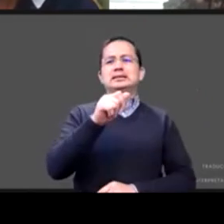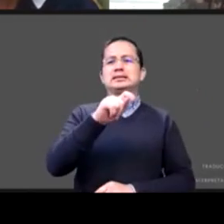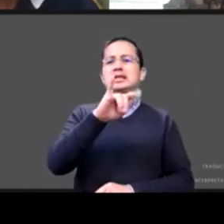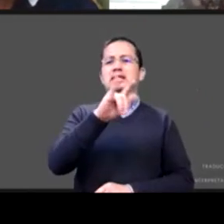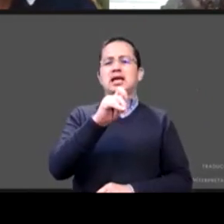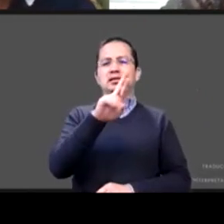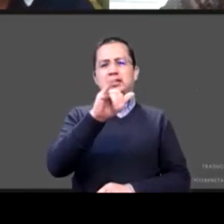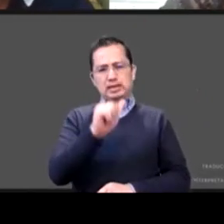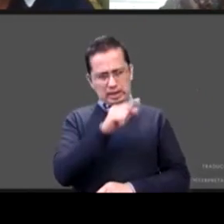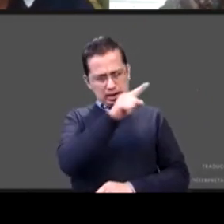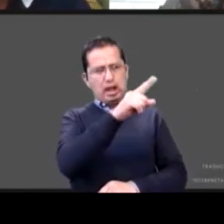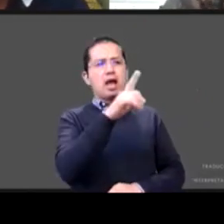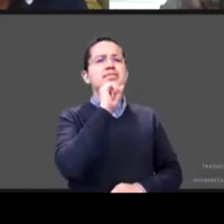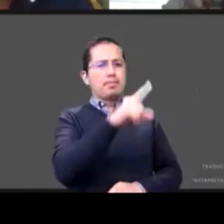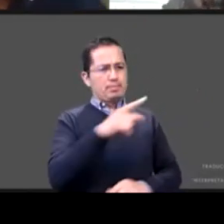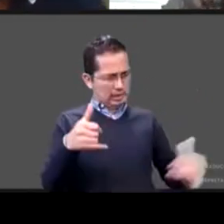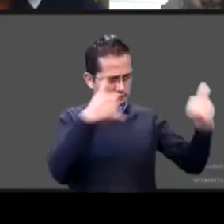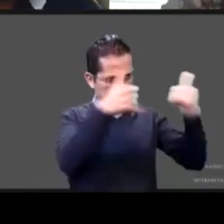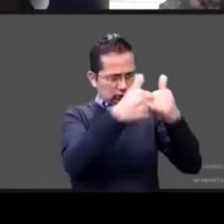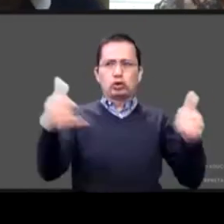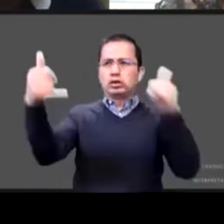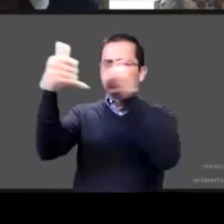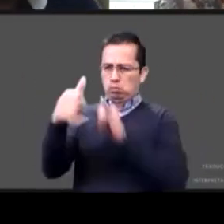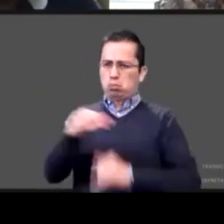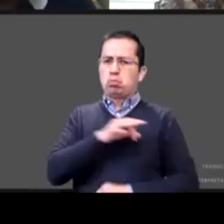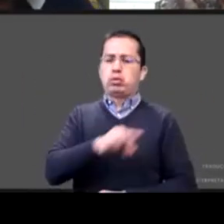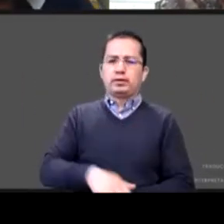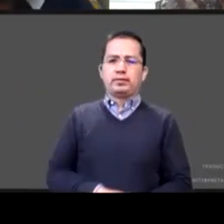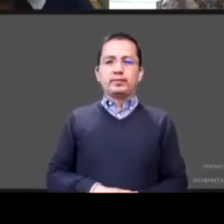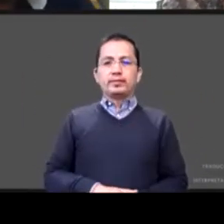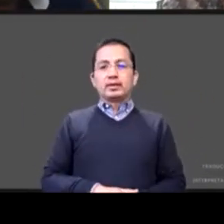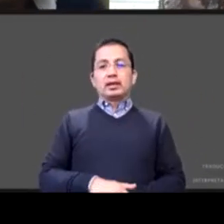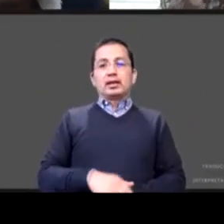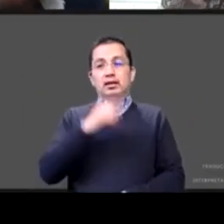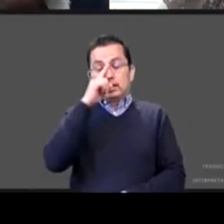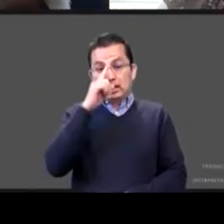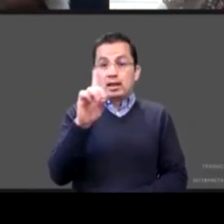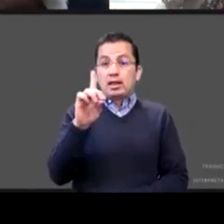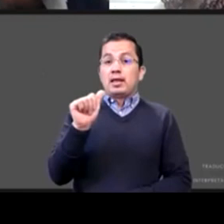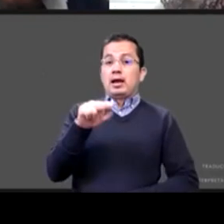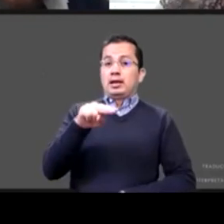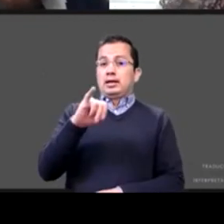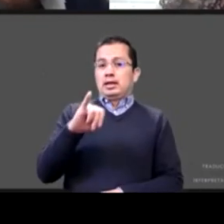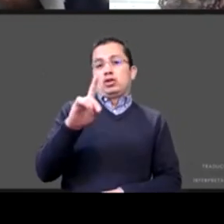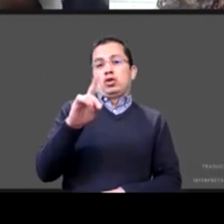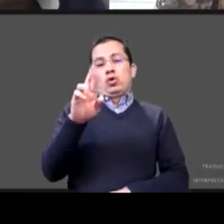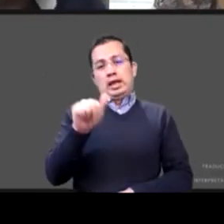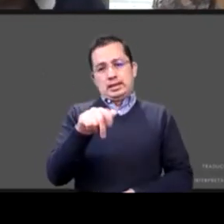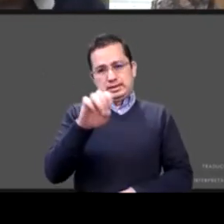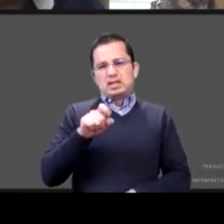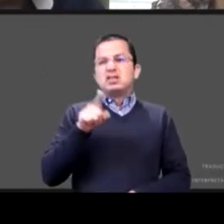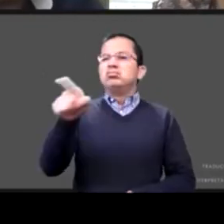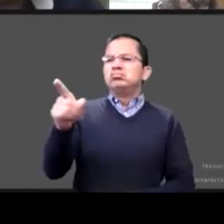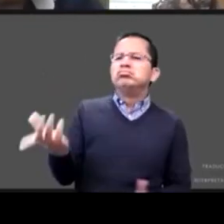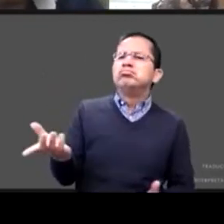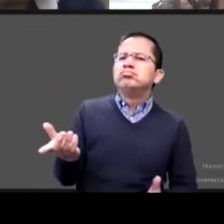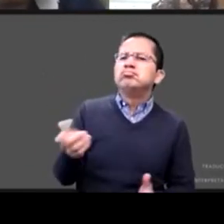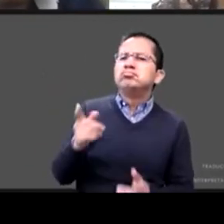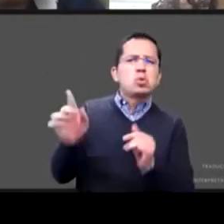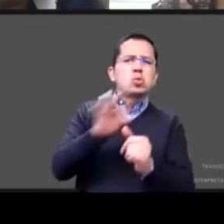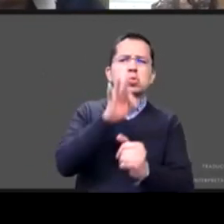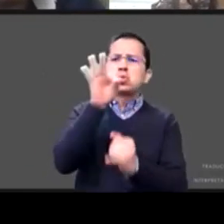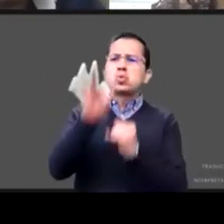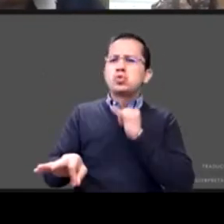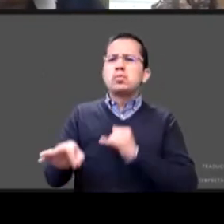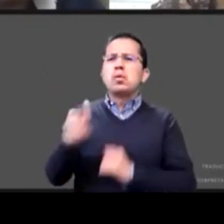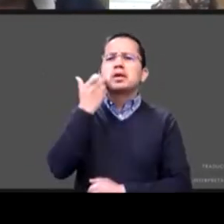de apoyo a la población. Dani Dorantes, ¿qué nos dices? ¿Cómo quieres cerrar tu participación esta tarde? Bueno, yo cierro respondiendo